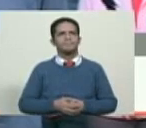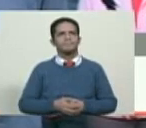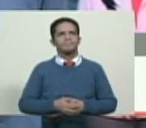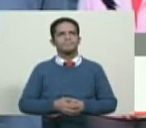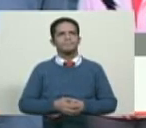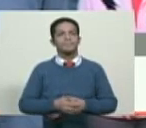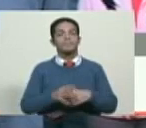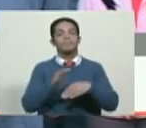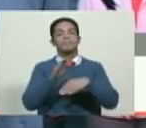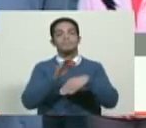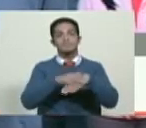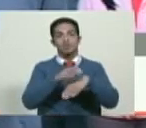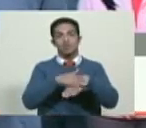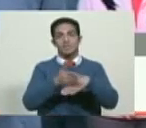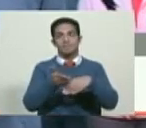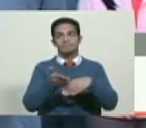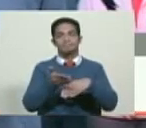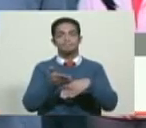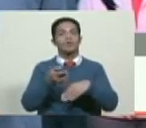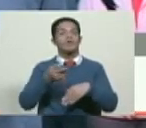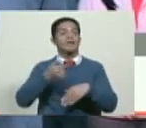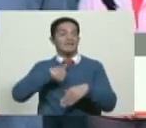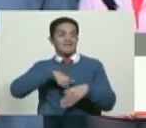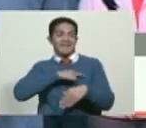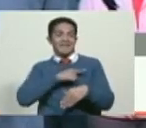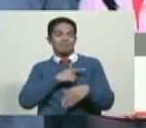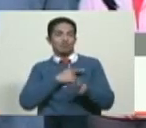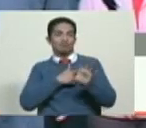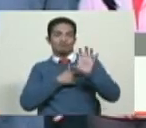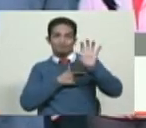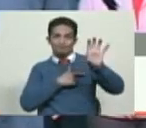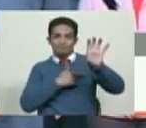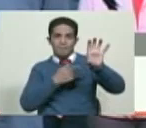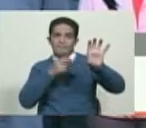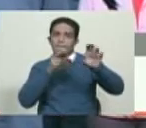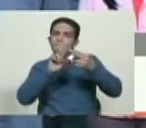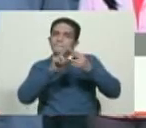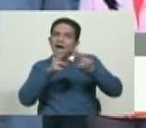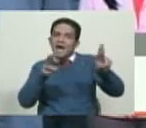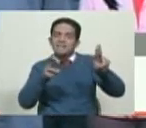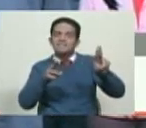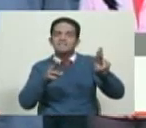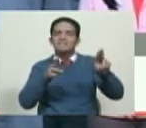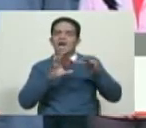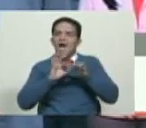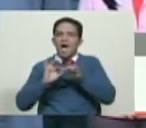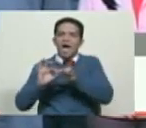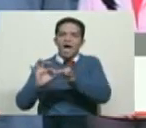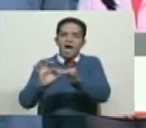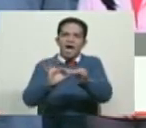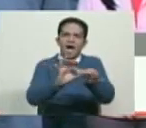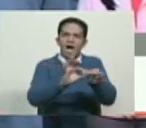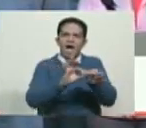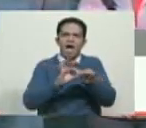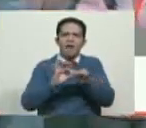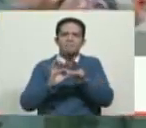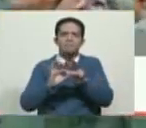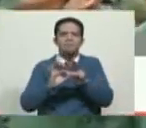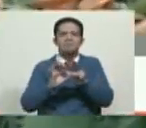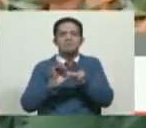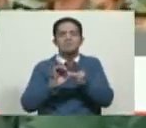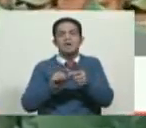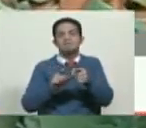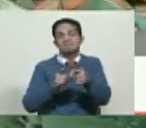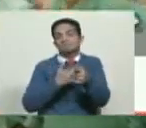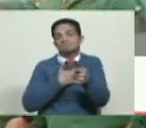Porque si queremos patria de verdad, si queremos paz, si queremos armonía, si queremos